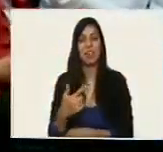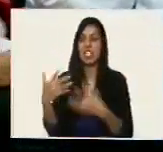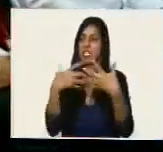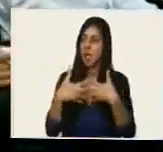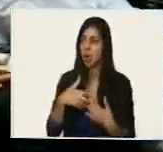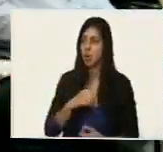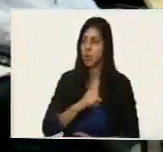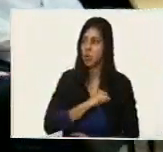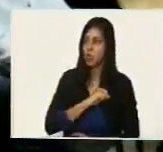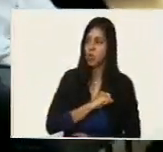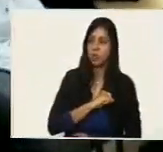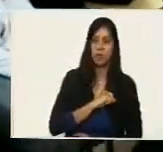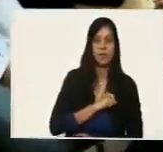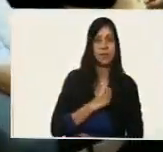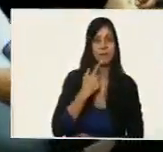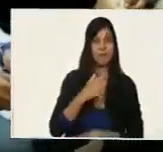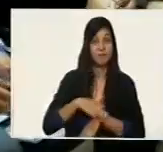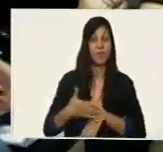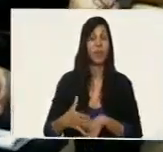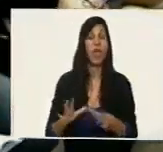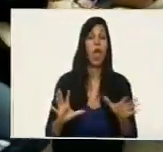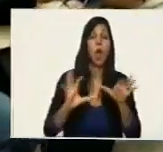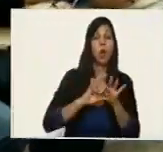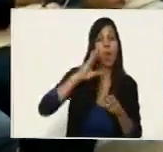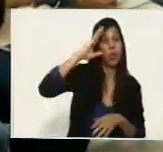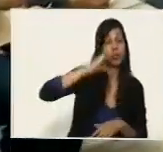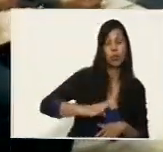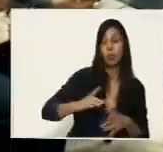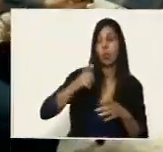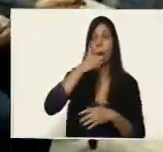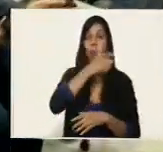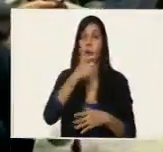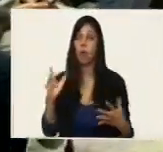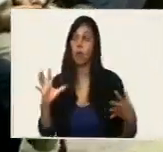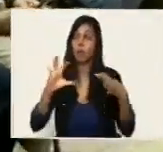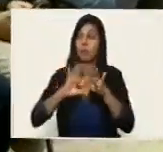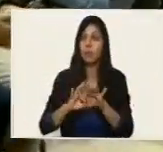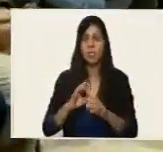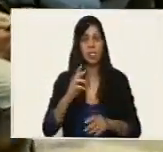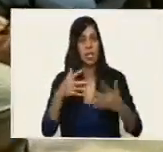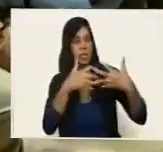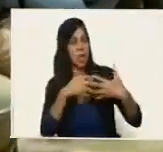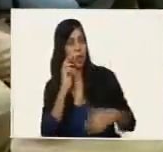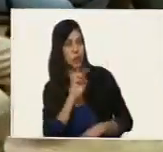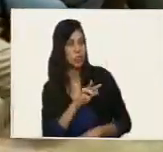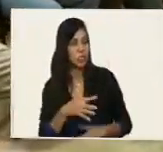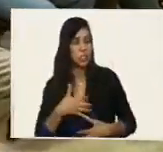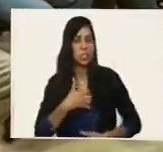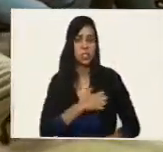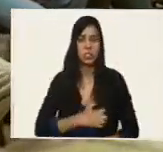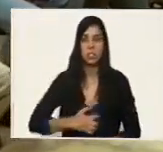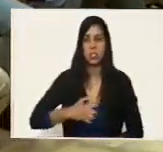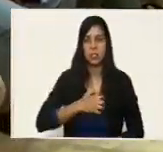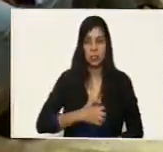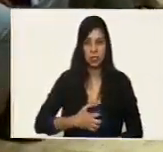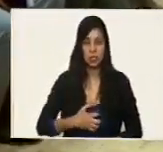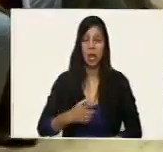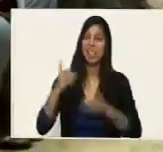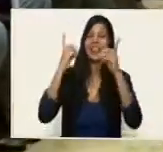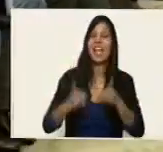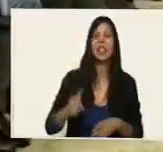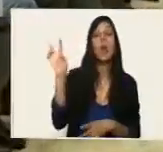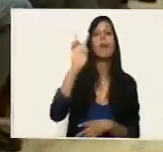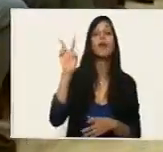que es la unidad cívico-militar y la disposición de un pueblo de ser libre, porque esto es lo que está en el fondo, presidente. No